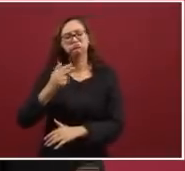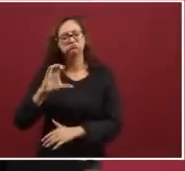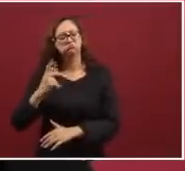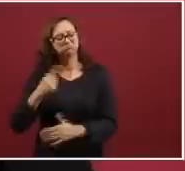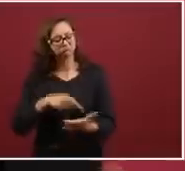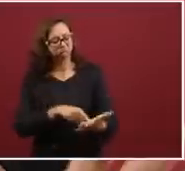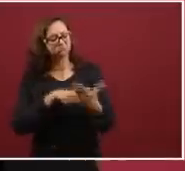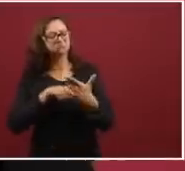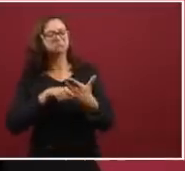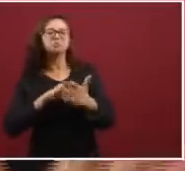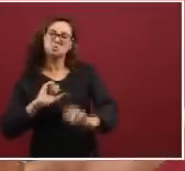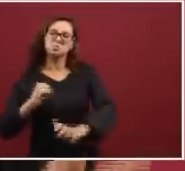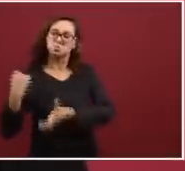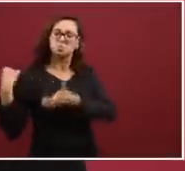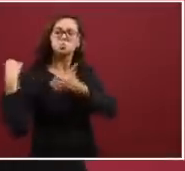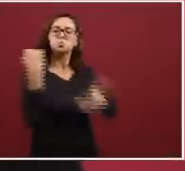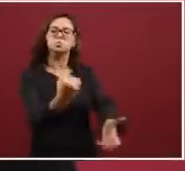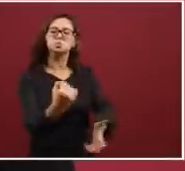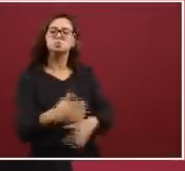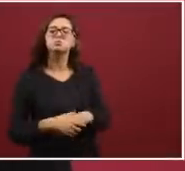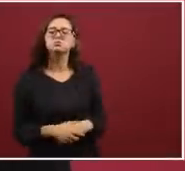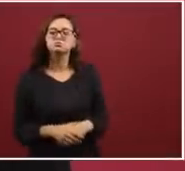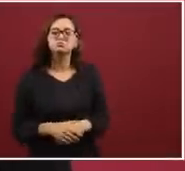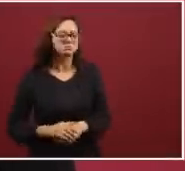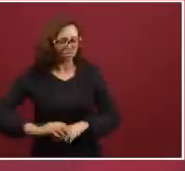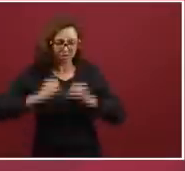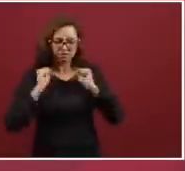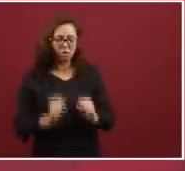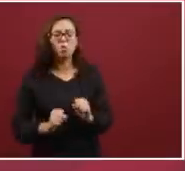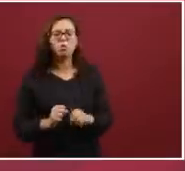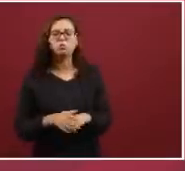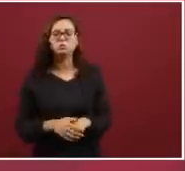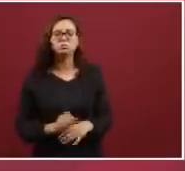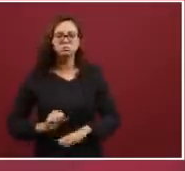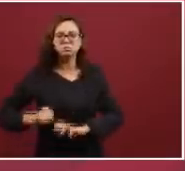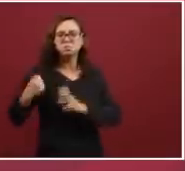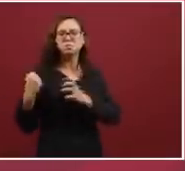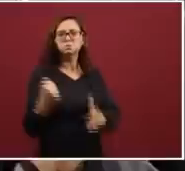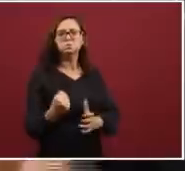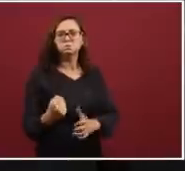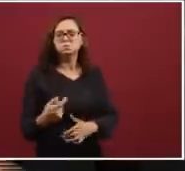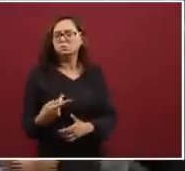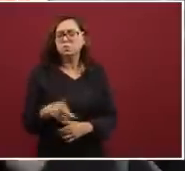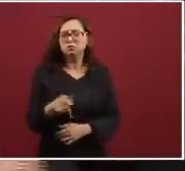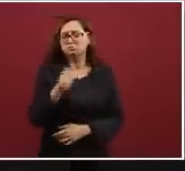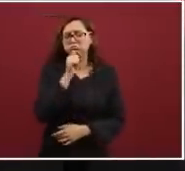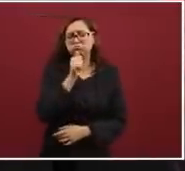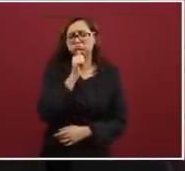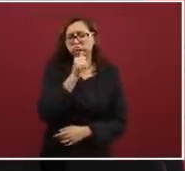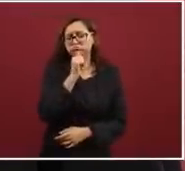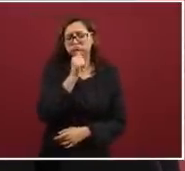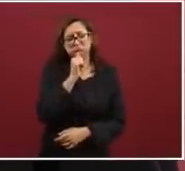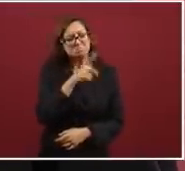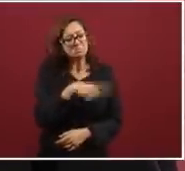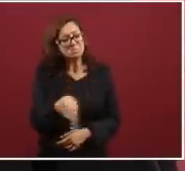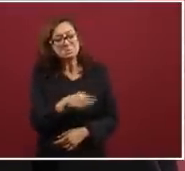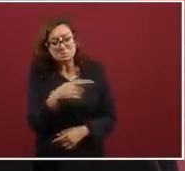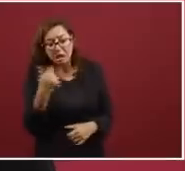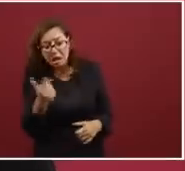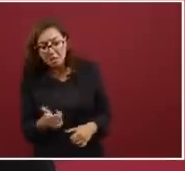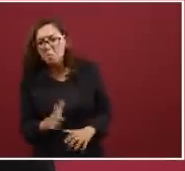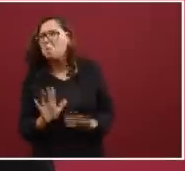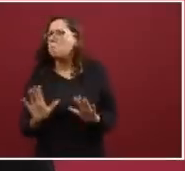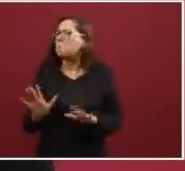y no lo hemos hecho porque no es necesario.